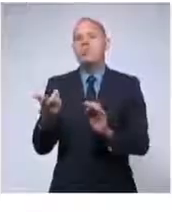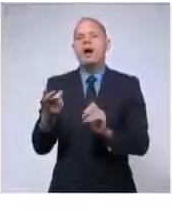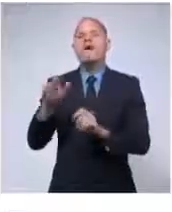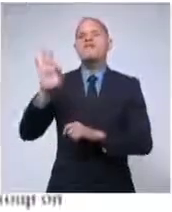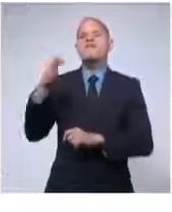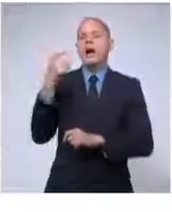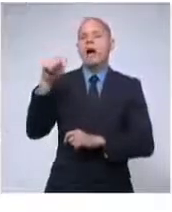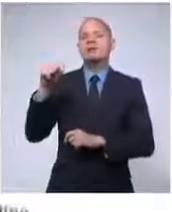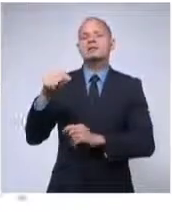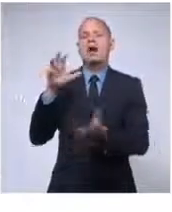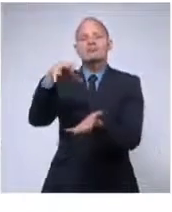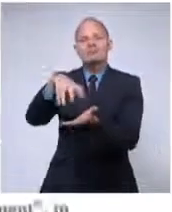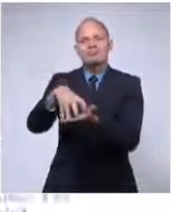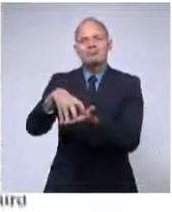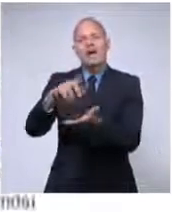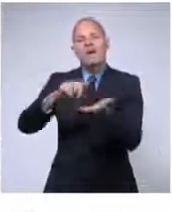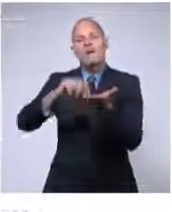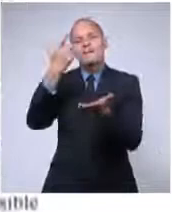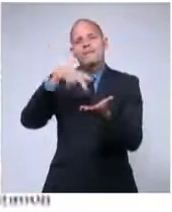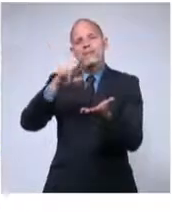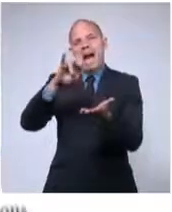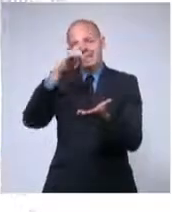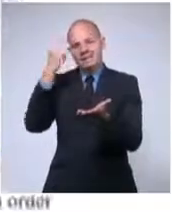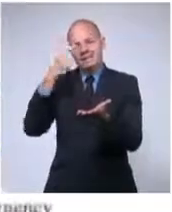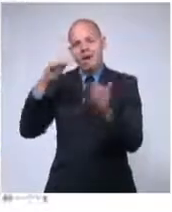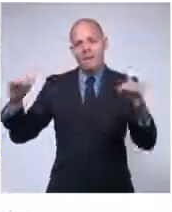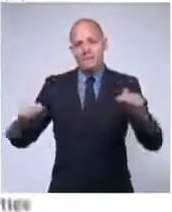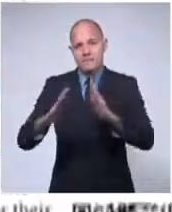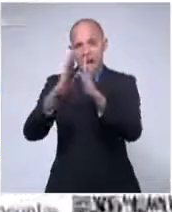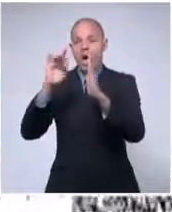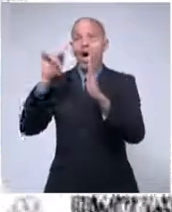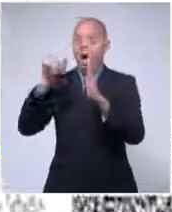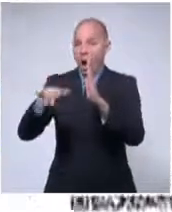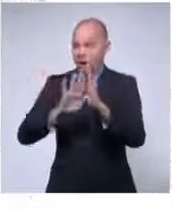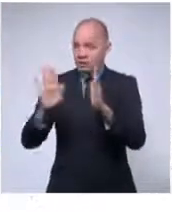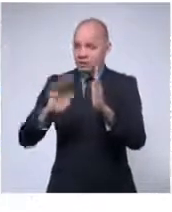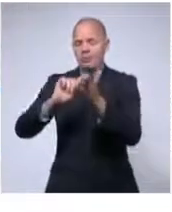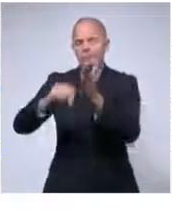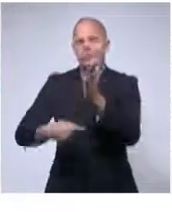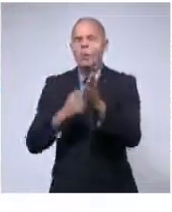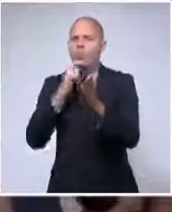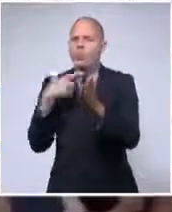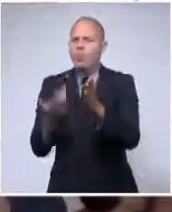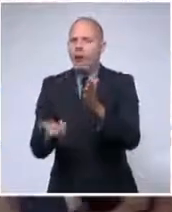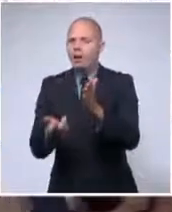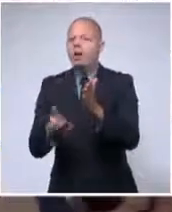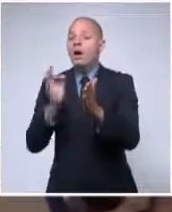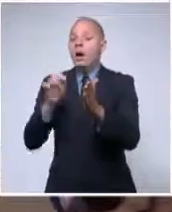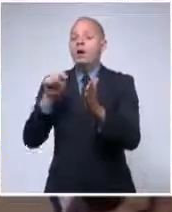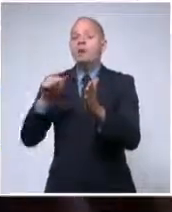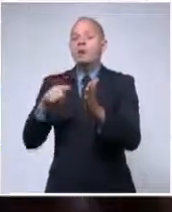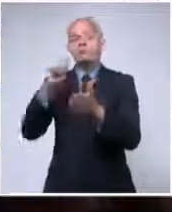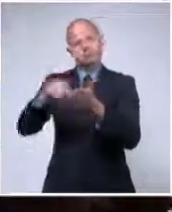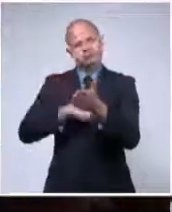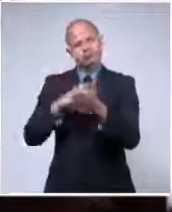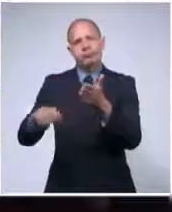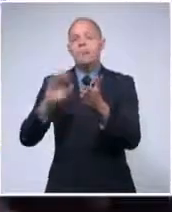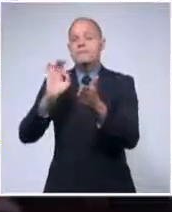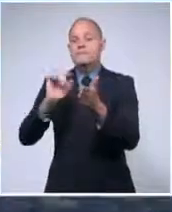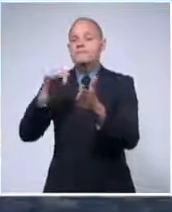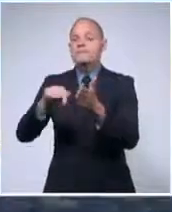Tratado Internacional Universal para reducir las emisiones de gases de efecto invernadero. El Acuerdo de París fue